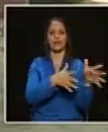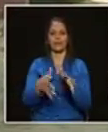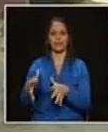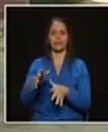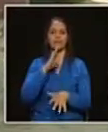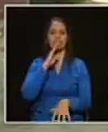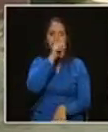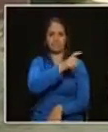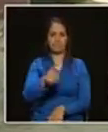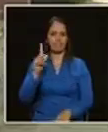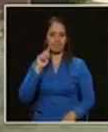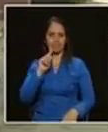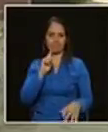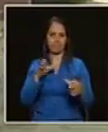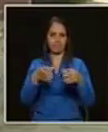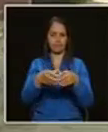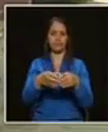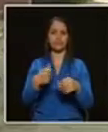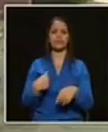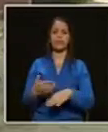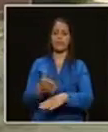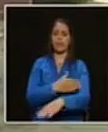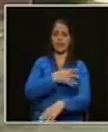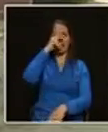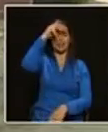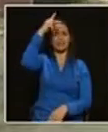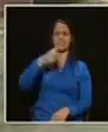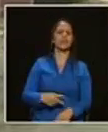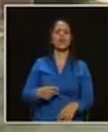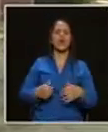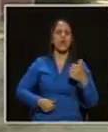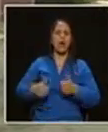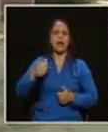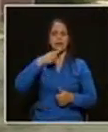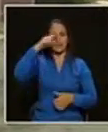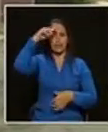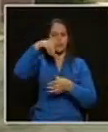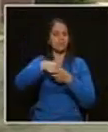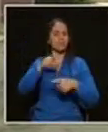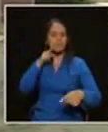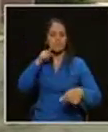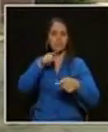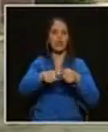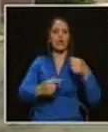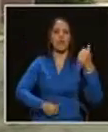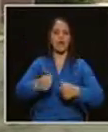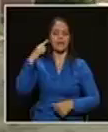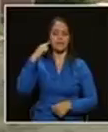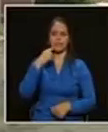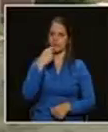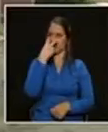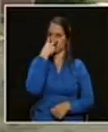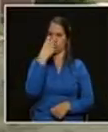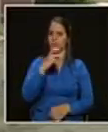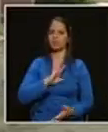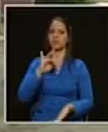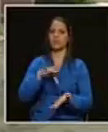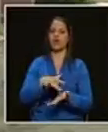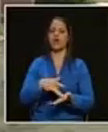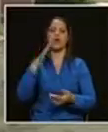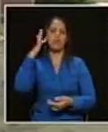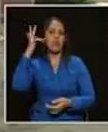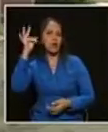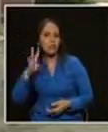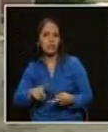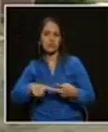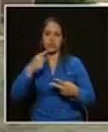E históricamente esta institución decidió hacerlo con las personas en situación de discapacidad sensorial, ciegos y sordos, hipoacúsicos,